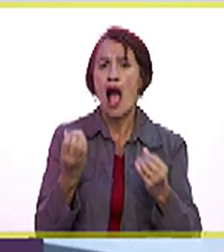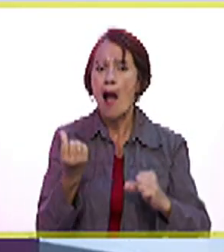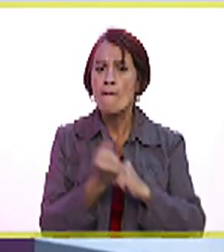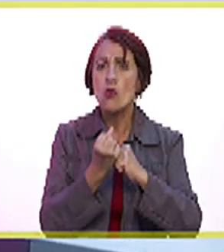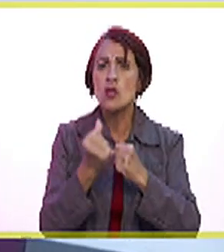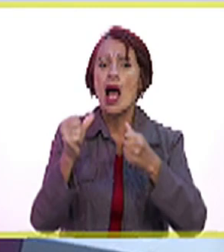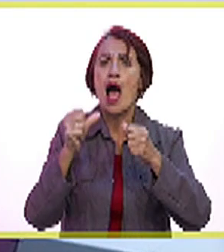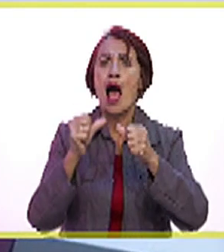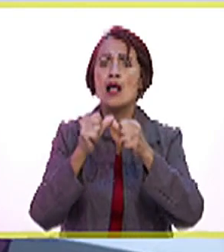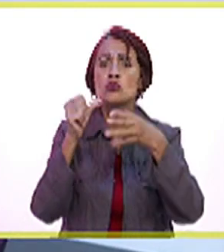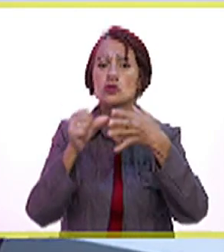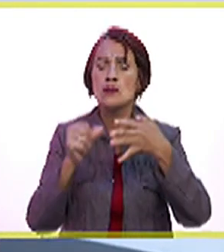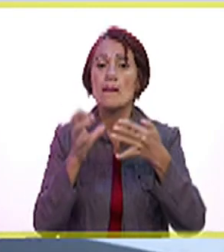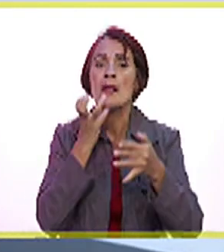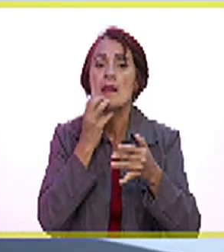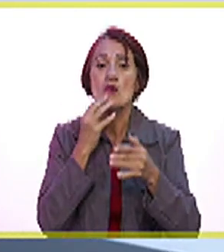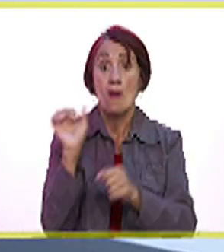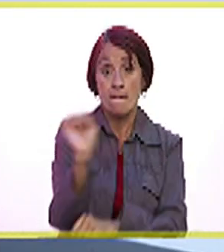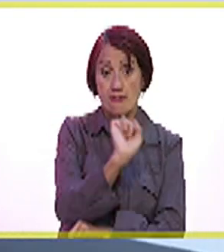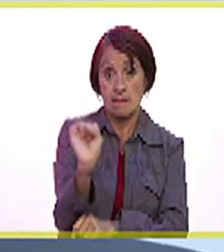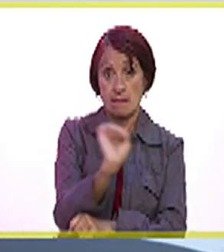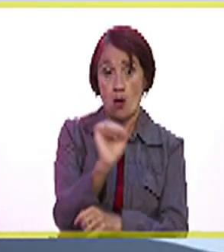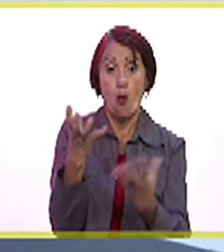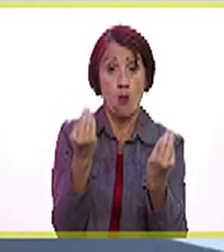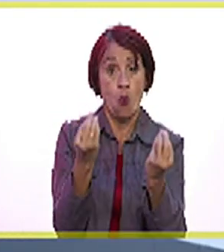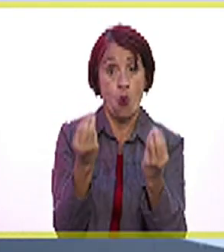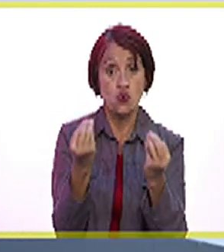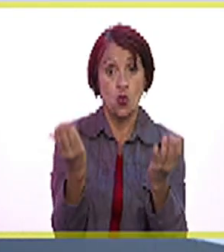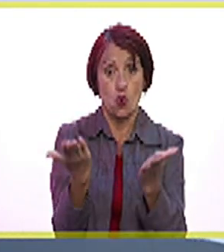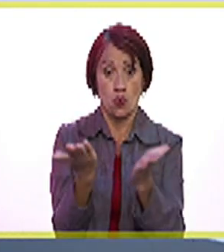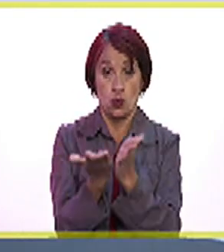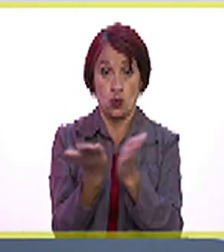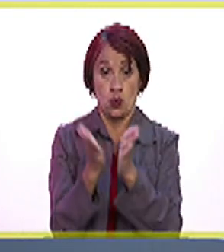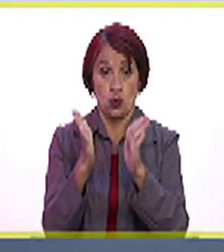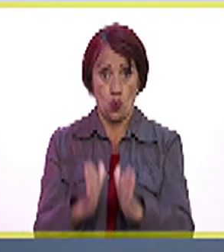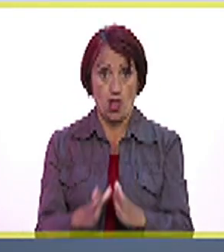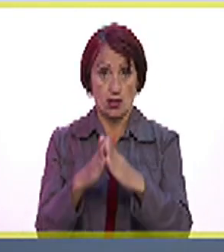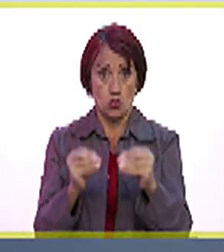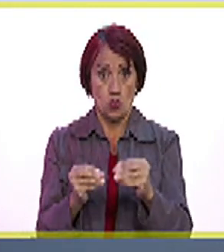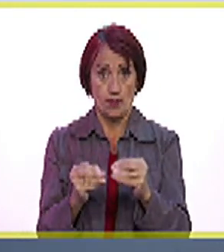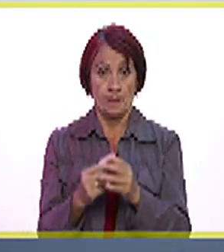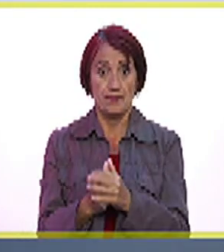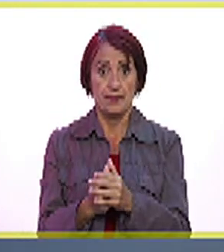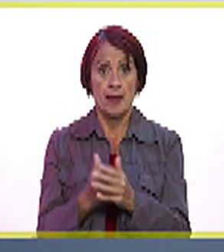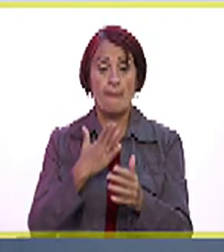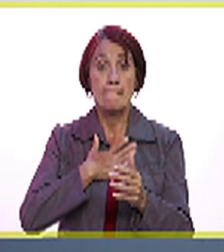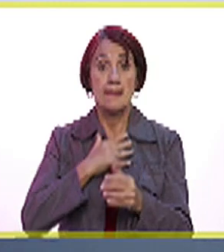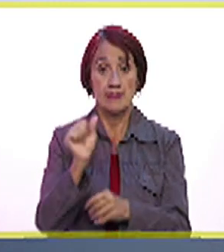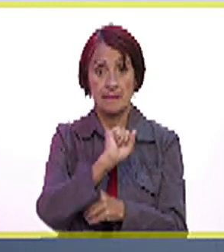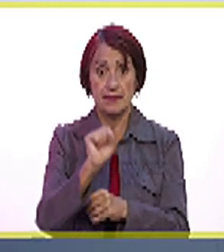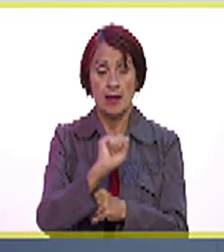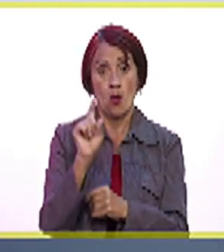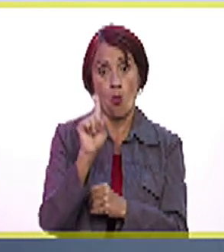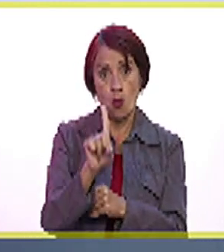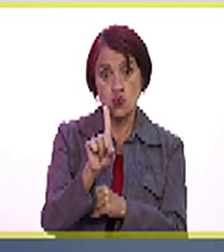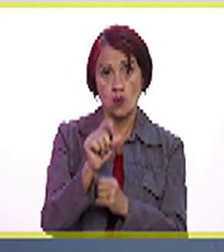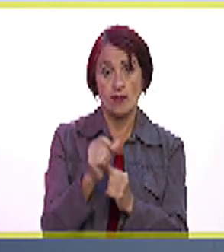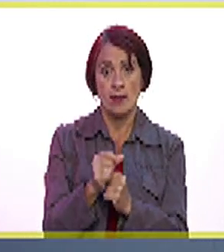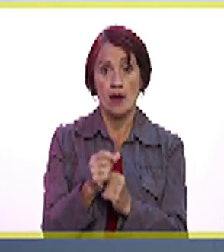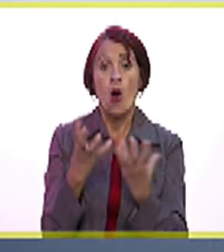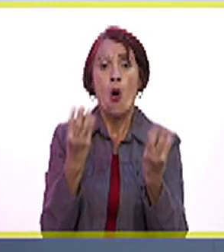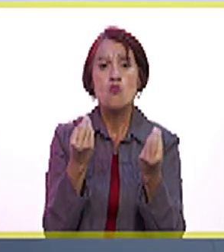ejemplo sería mi coche, muchos estudiantes, pero esto va en género y en número. Si yo digo mi coche, es uno. Si yo digo